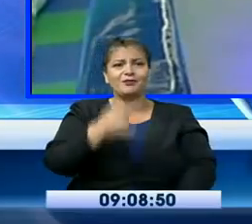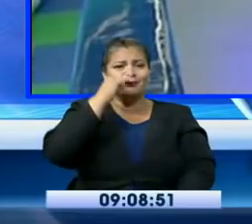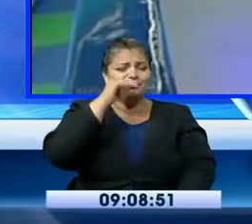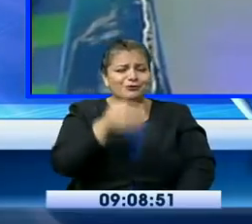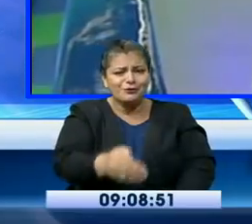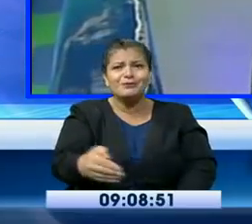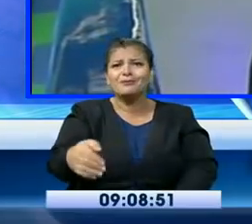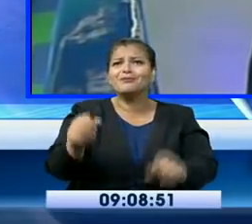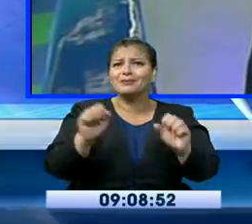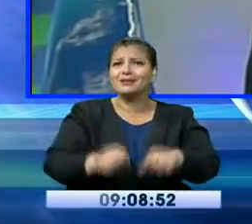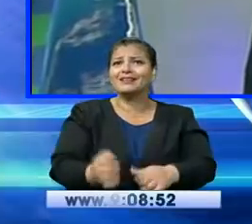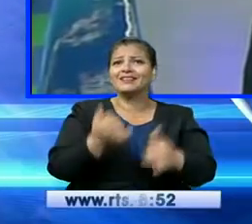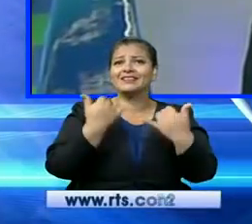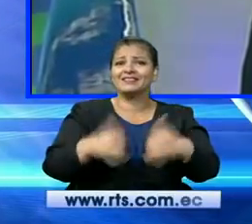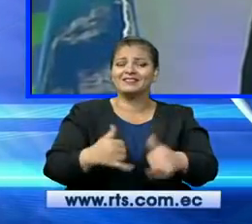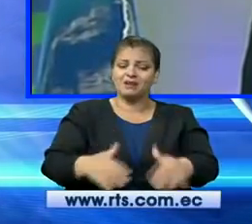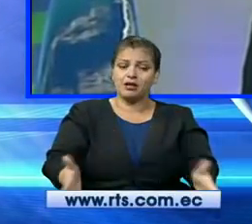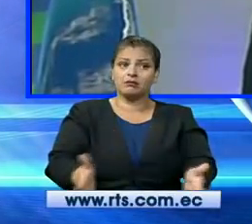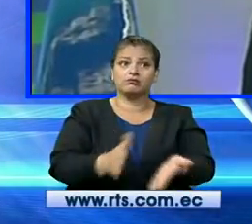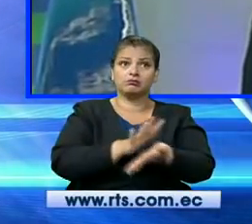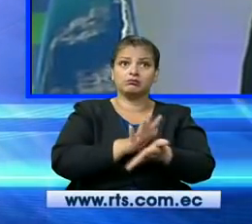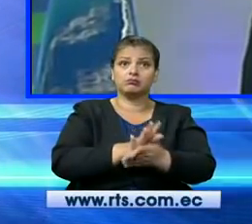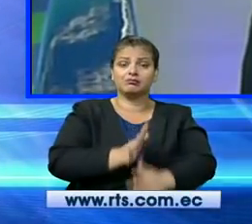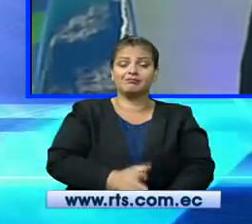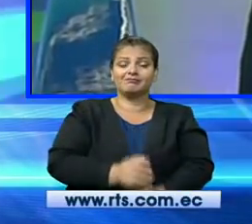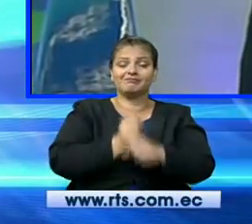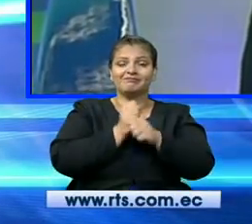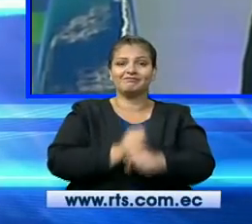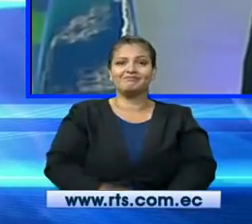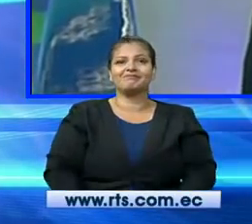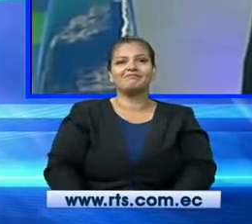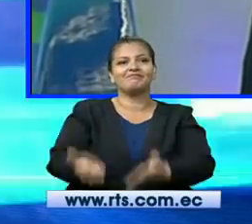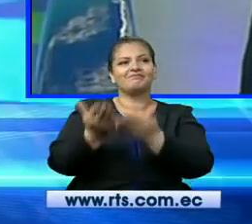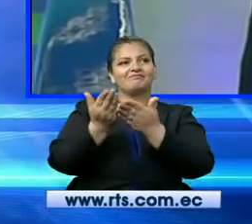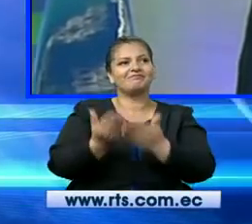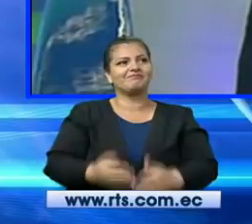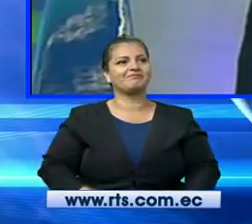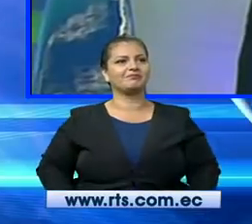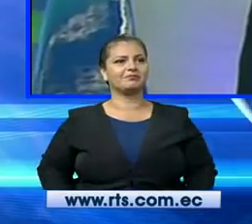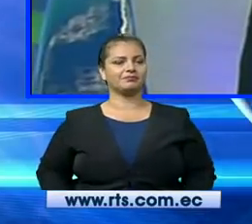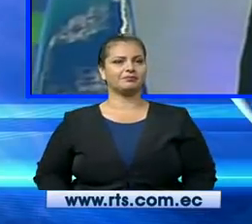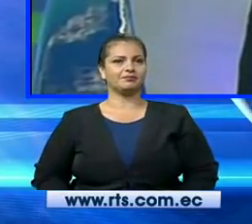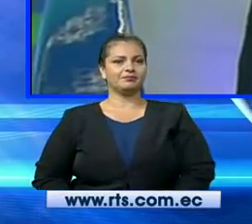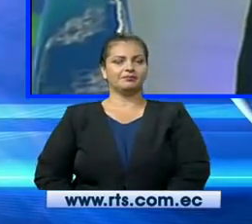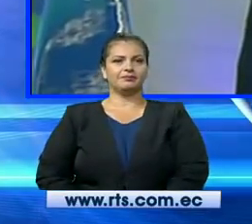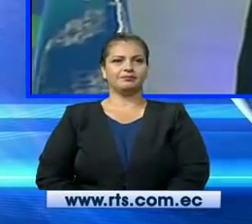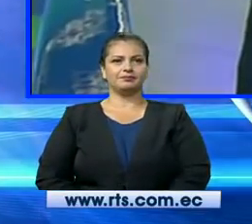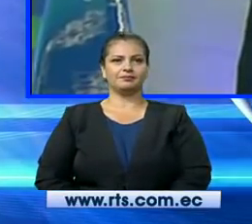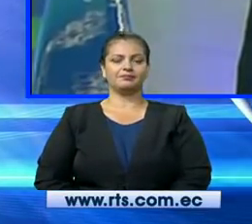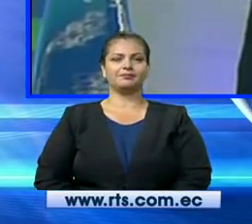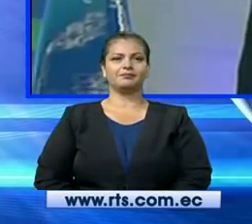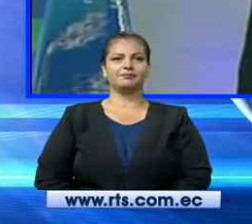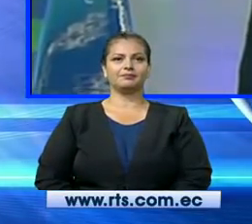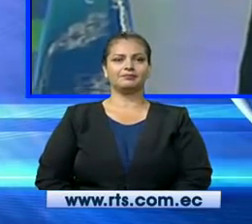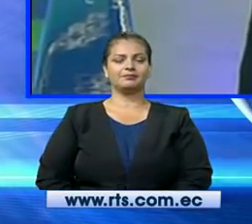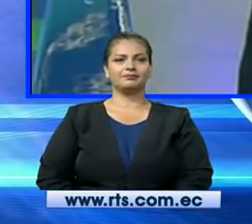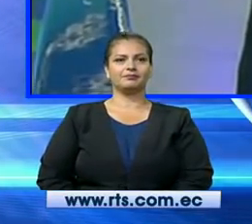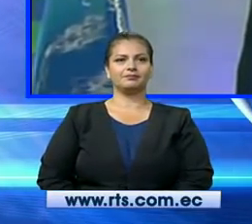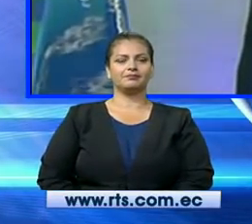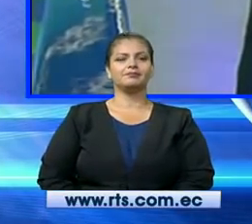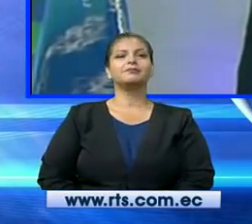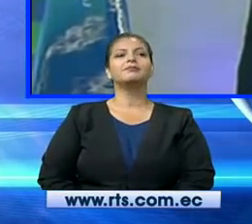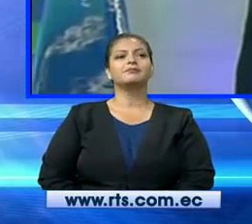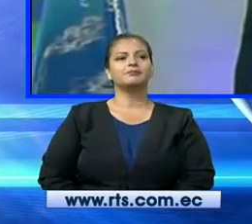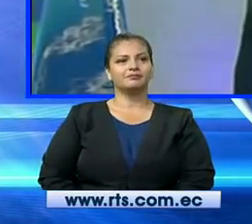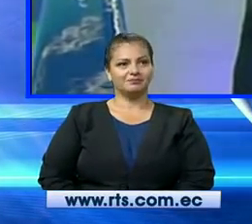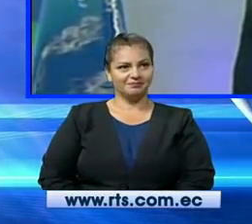de una manera más segura uno rosaleny amigos buenos días buenos días porque también tenemos el dato de 20.000 ya veinte mil